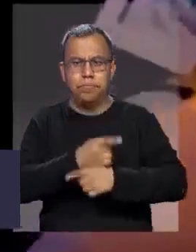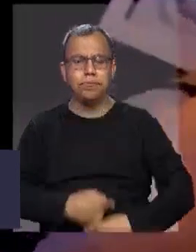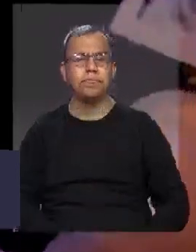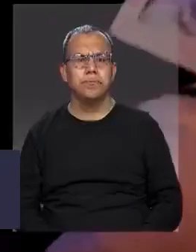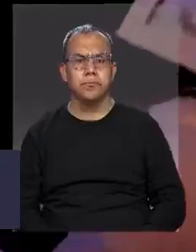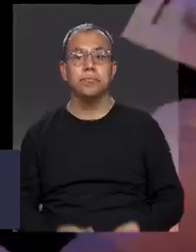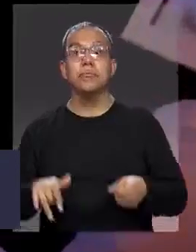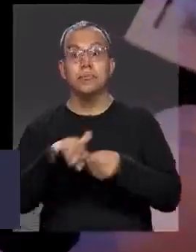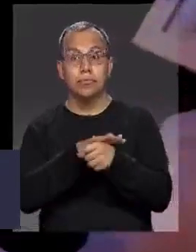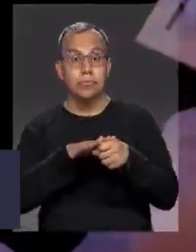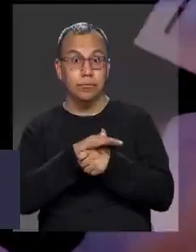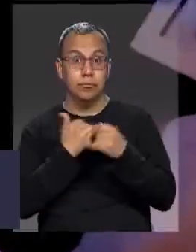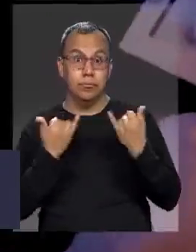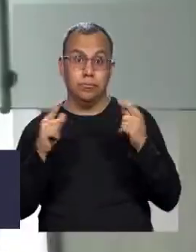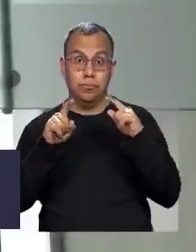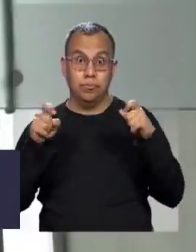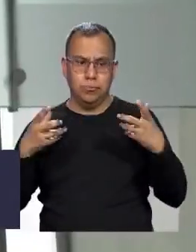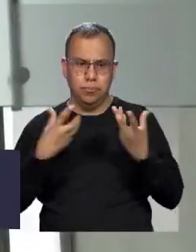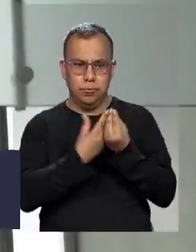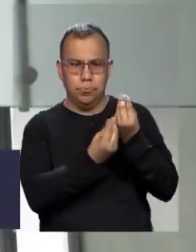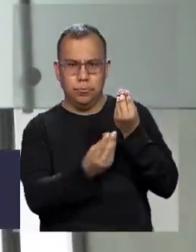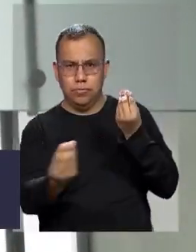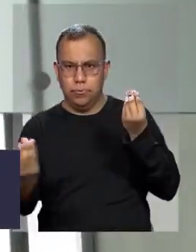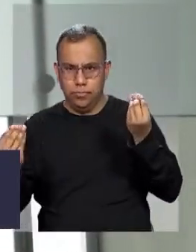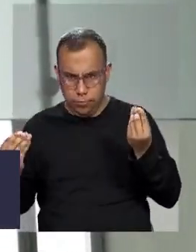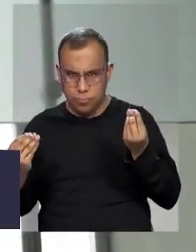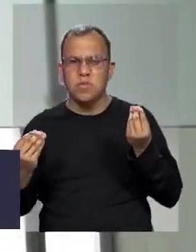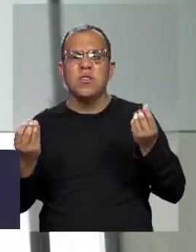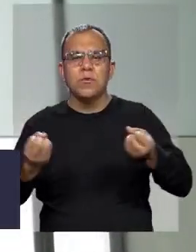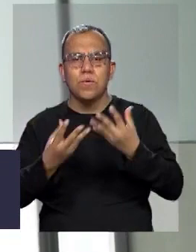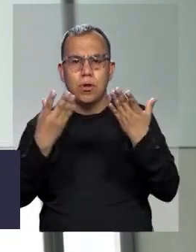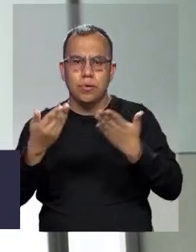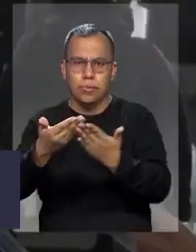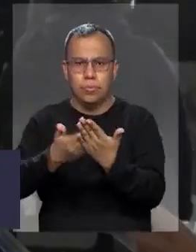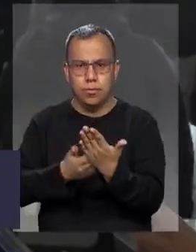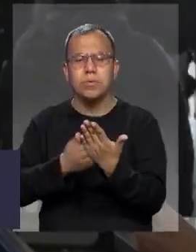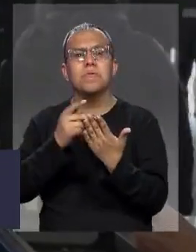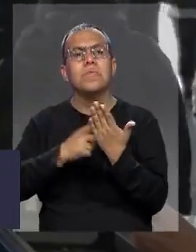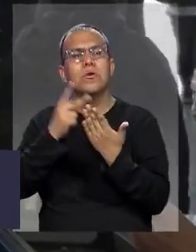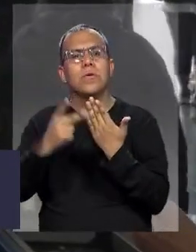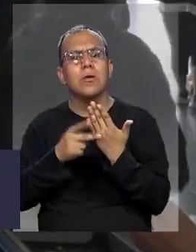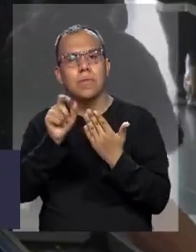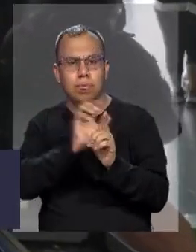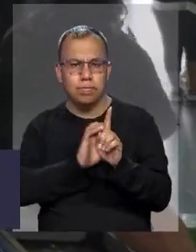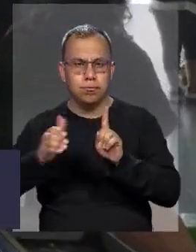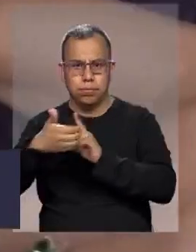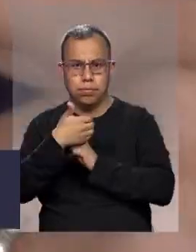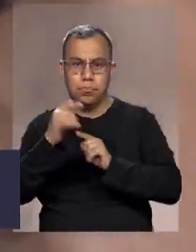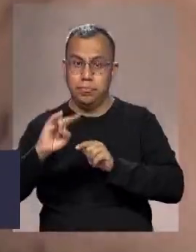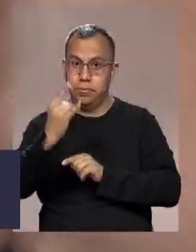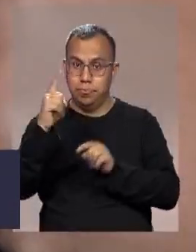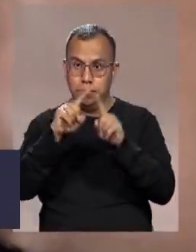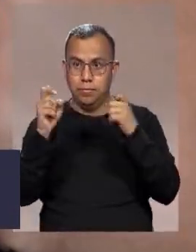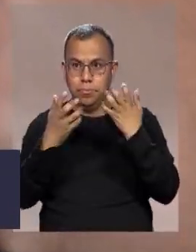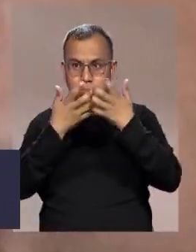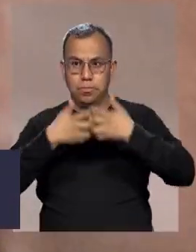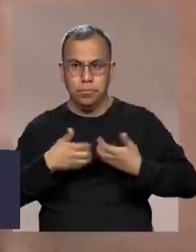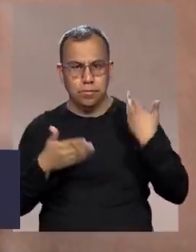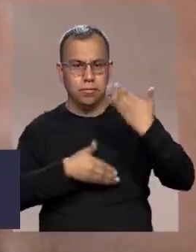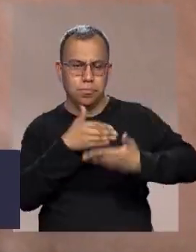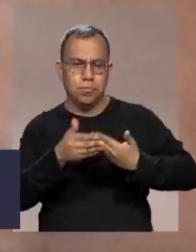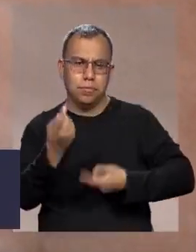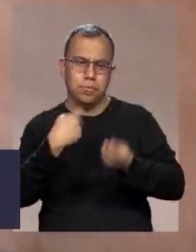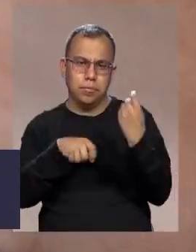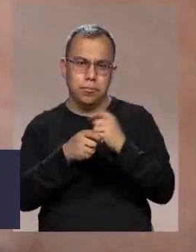Este condicionamiento ahora cuenta con categorización de pasajeros y la presentación de un programa especial de protección. En cuanto a la operación dentro del